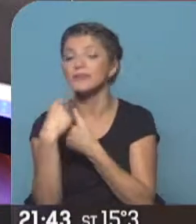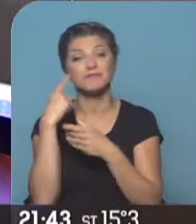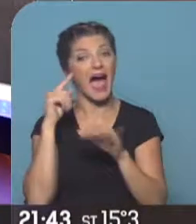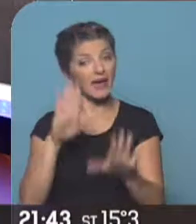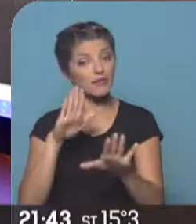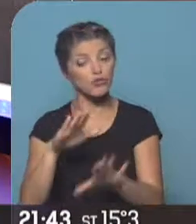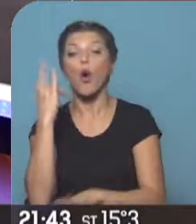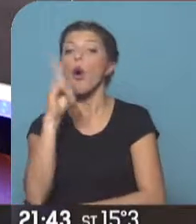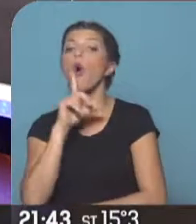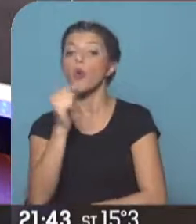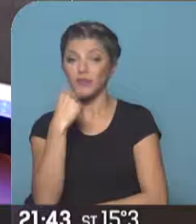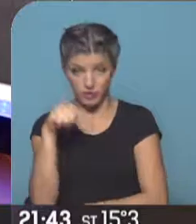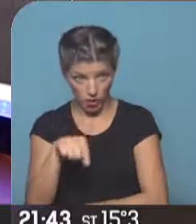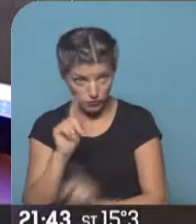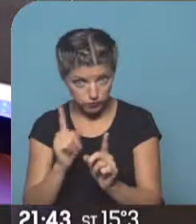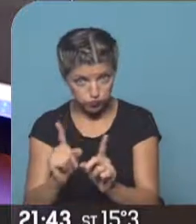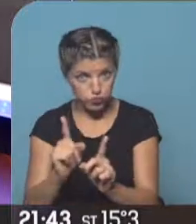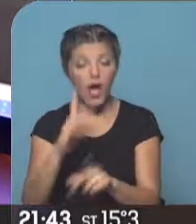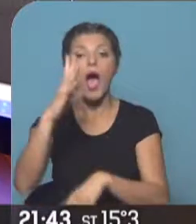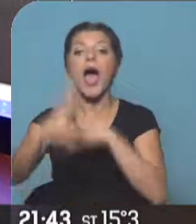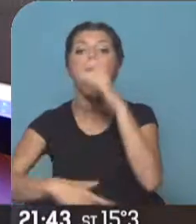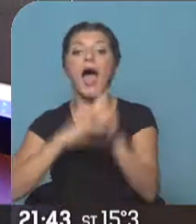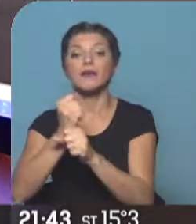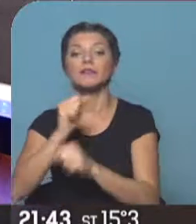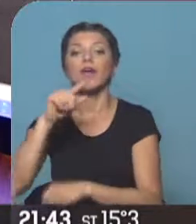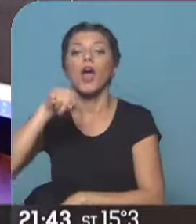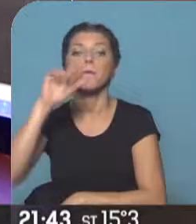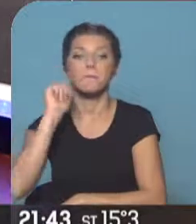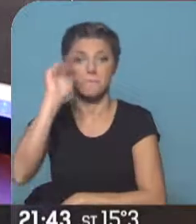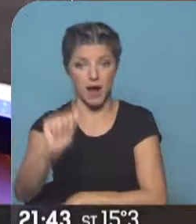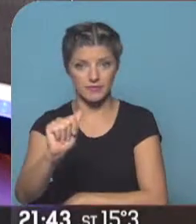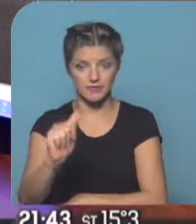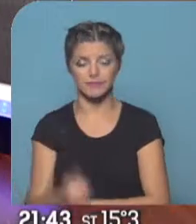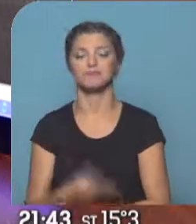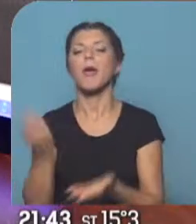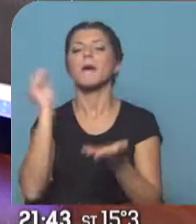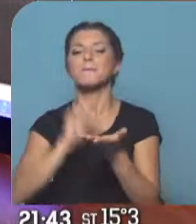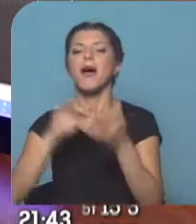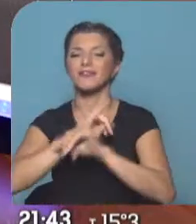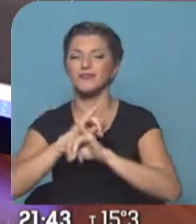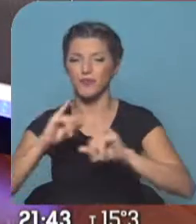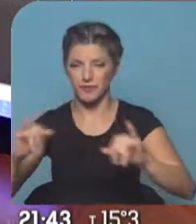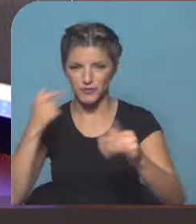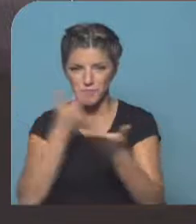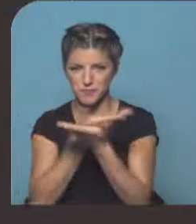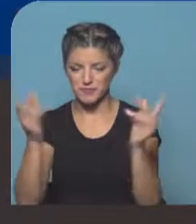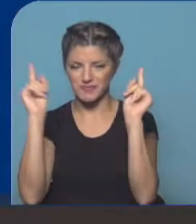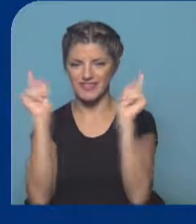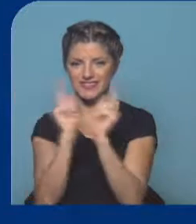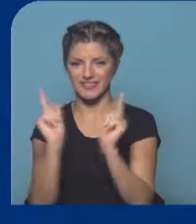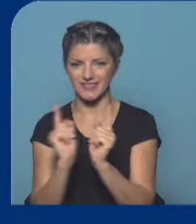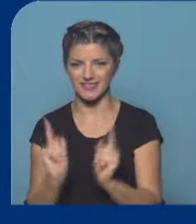la uta advirtió que la medida de fuerza puede llegar a extenderse hasta el próximo día martes hay más información para compartir lo hacemos en singles